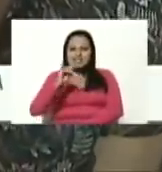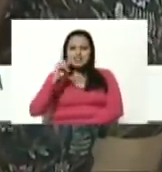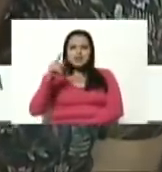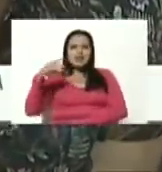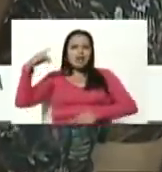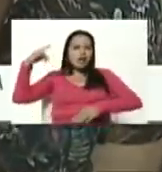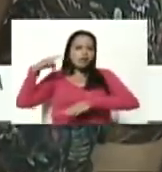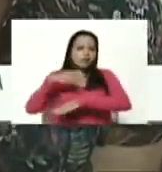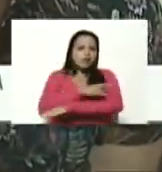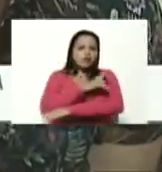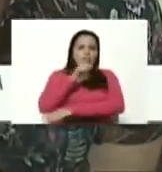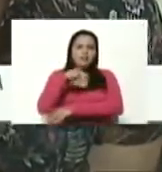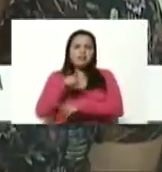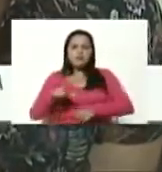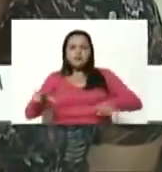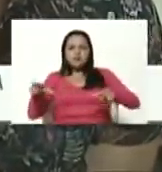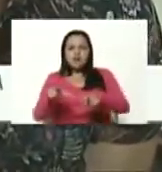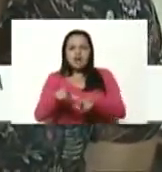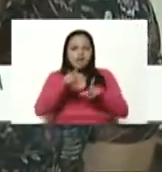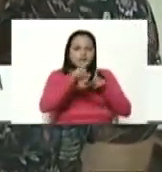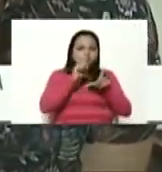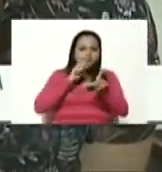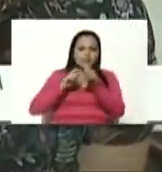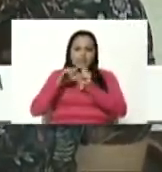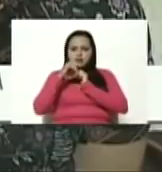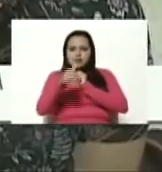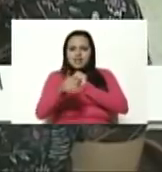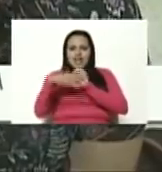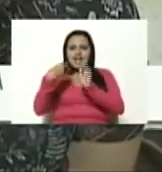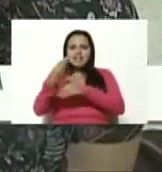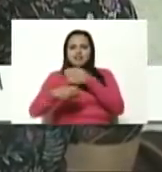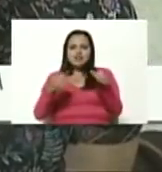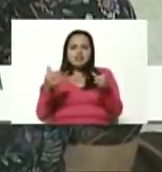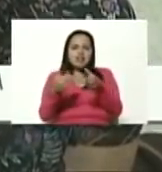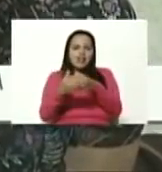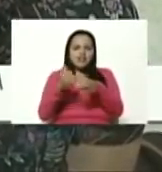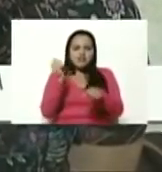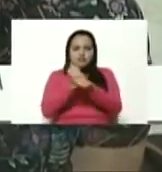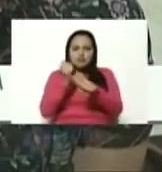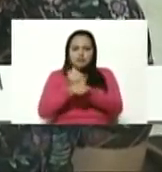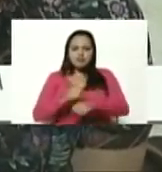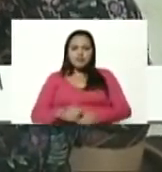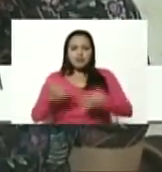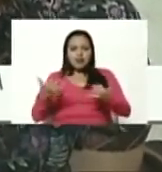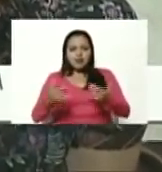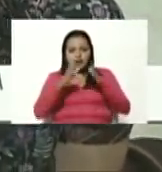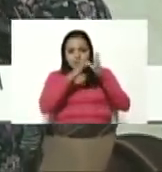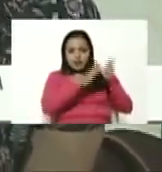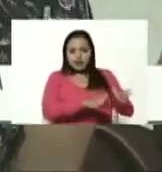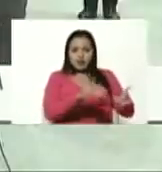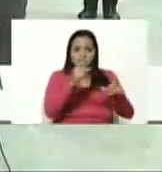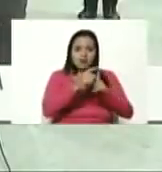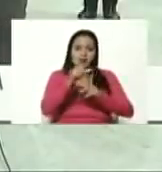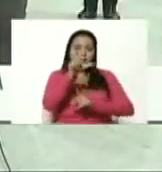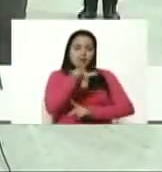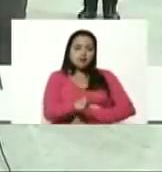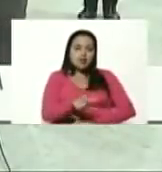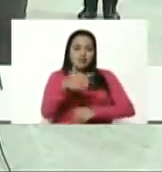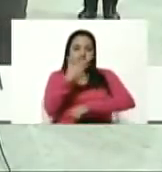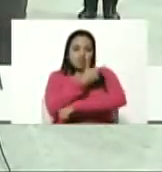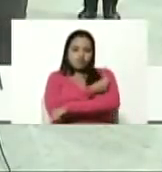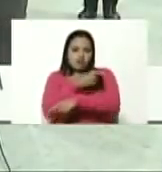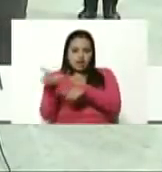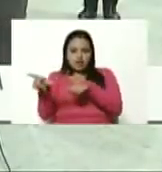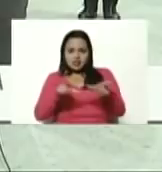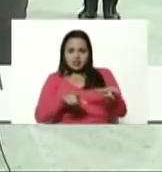con la sala situacional, haciendo un excelente trabajo en equipo. Le voy a dar la palabra, presidente, a una de las personas vacunadas para